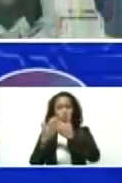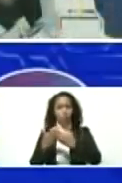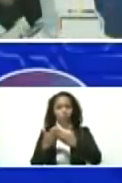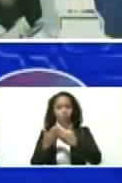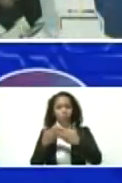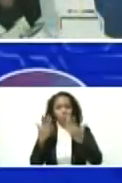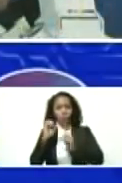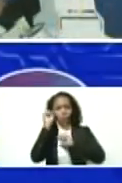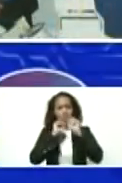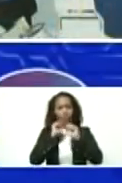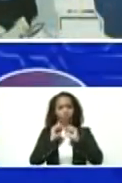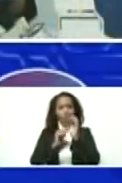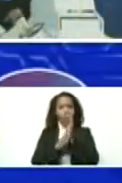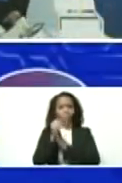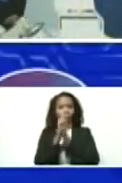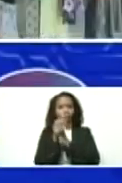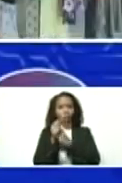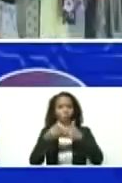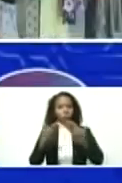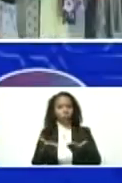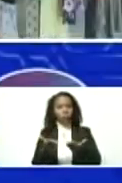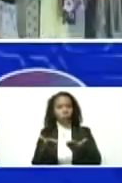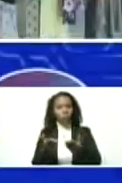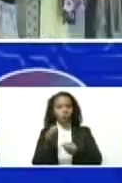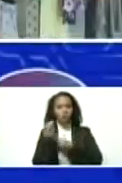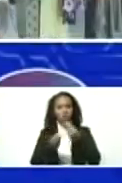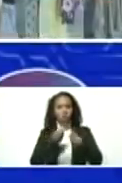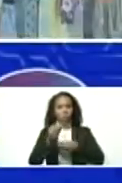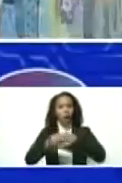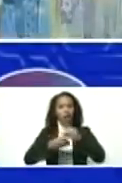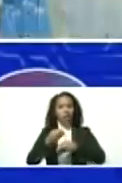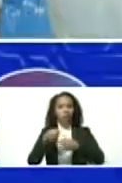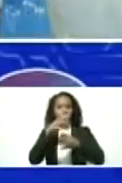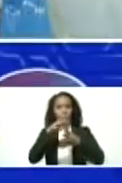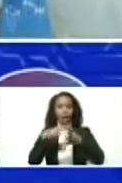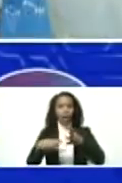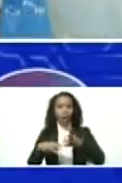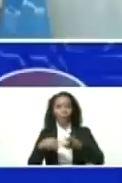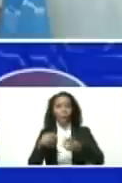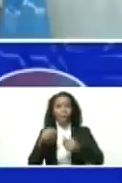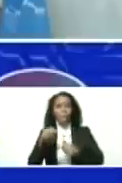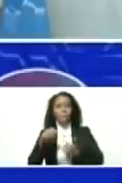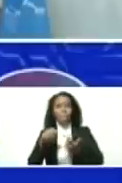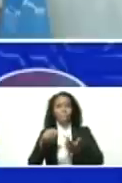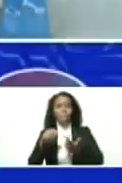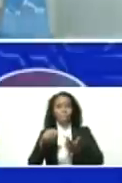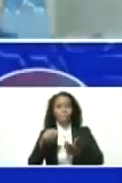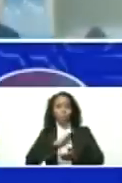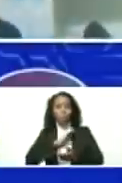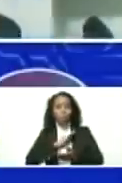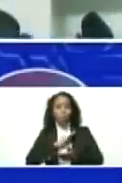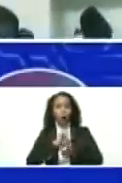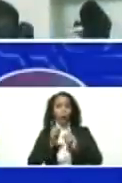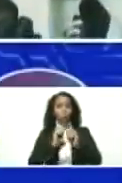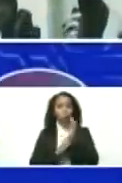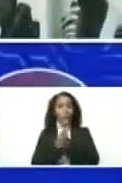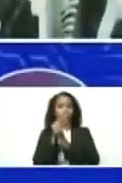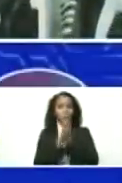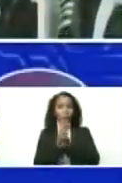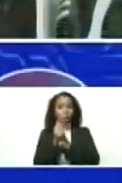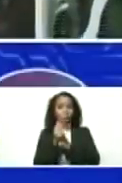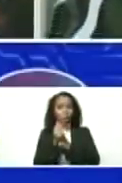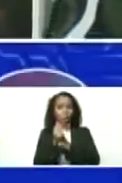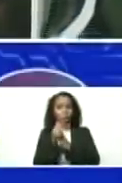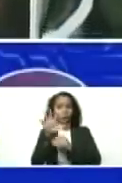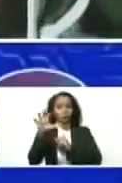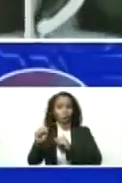del motor emprendedores es cómo adquirir la materia prima. Los emprendedores generalmente, algunos adquieren